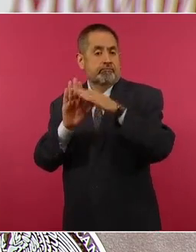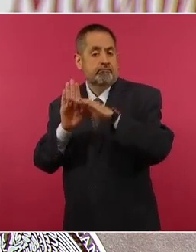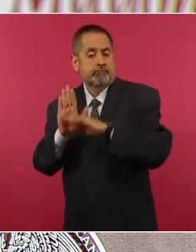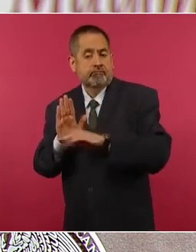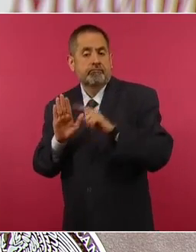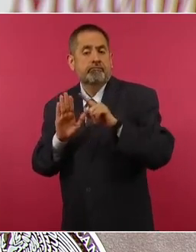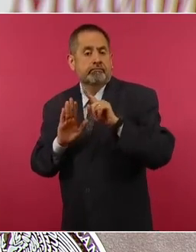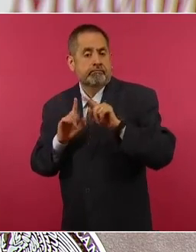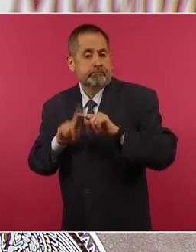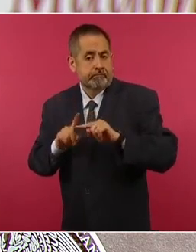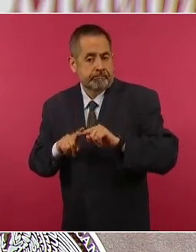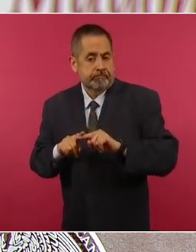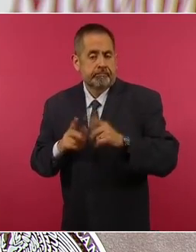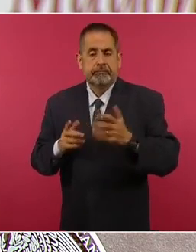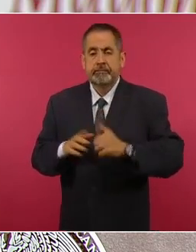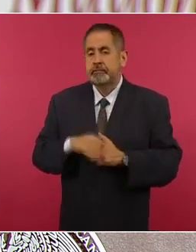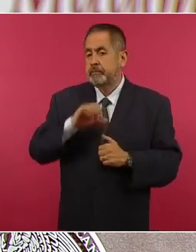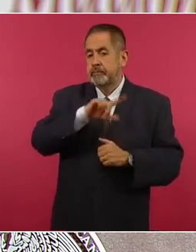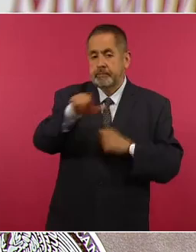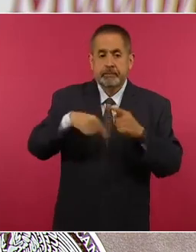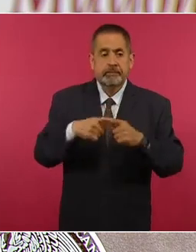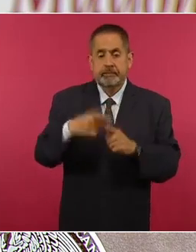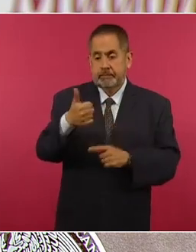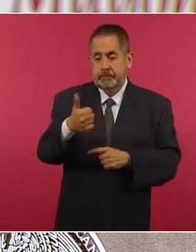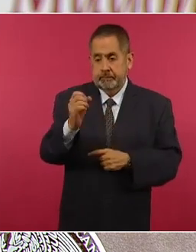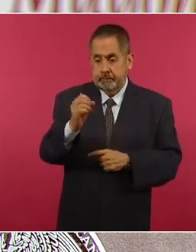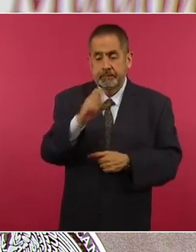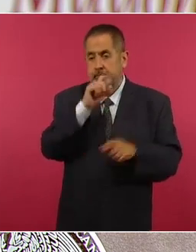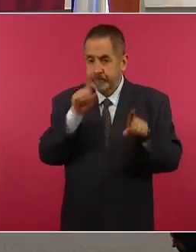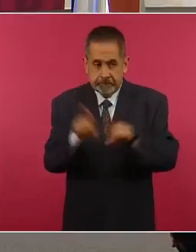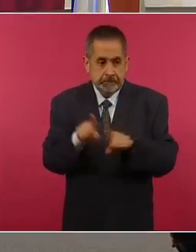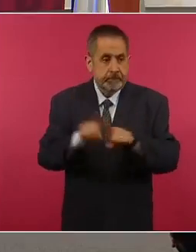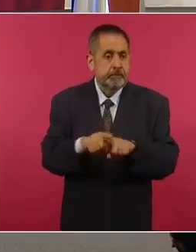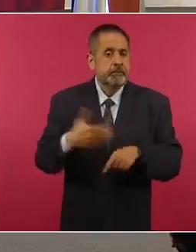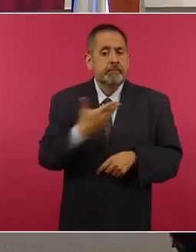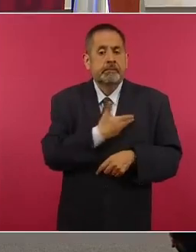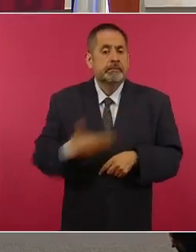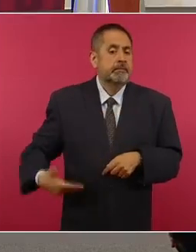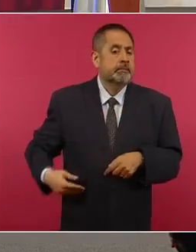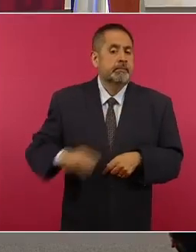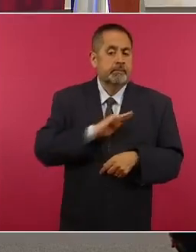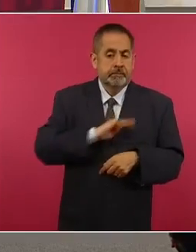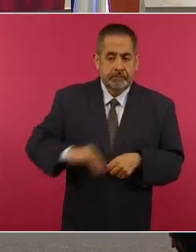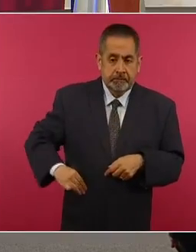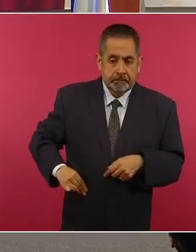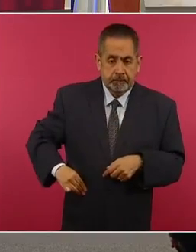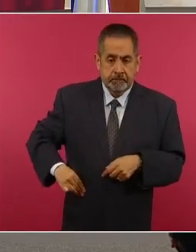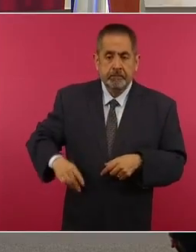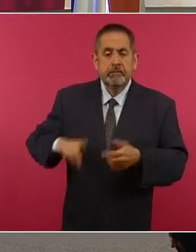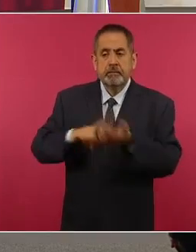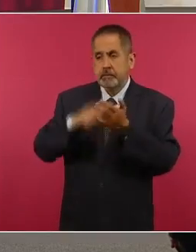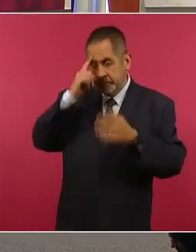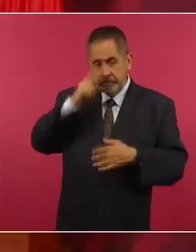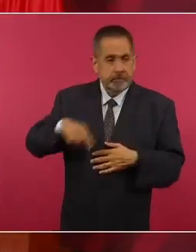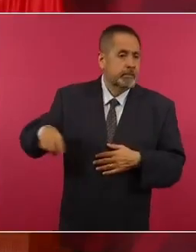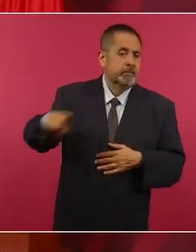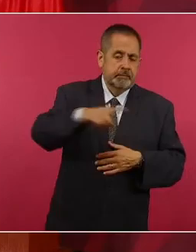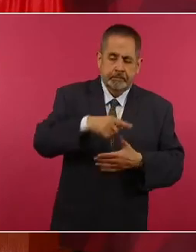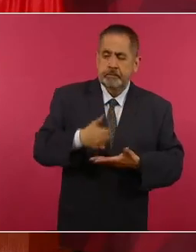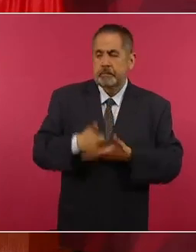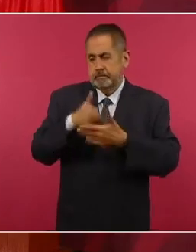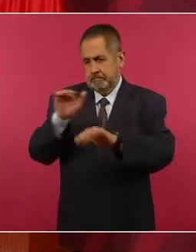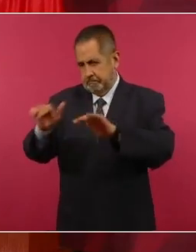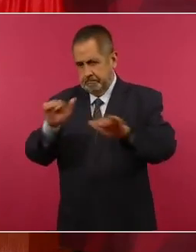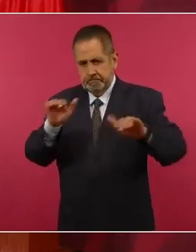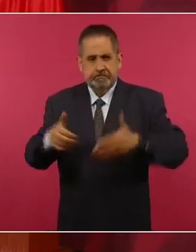mismo con los presidentes municipales, las presidentas municipales, para que coadyuven en la organización